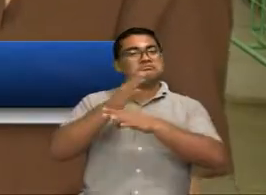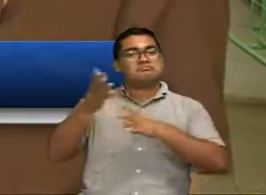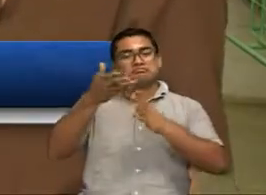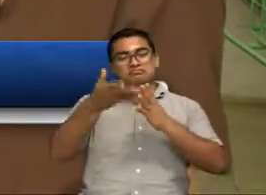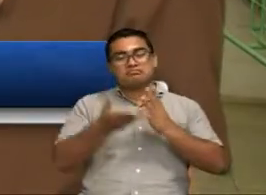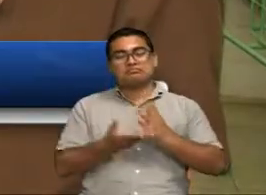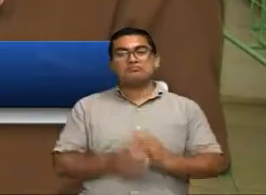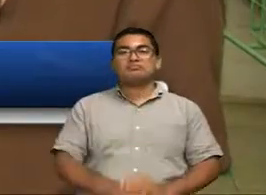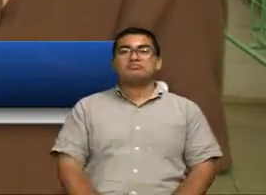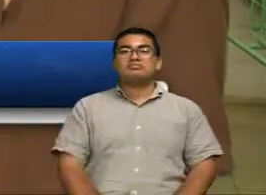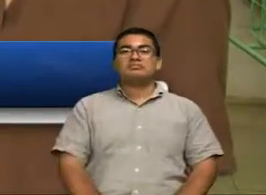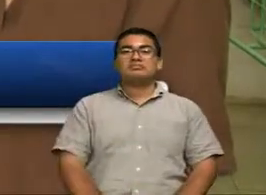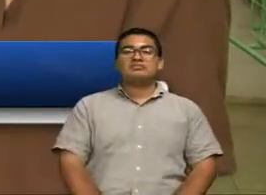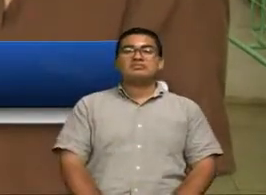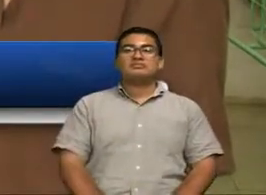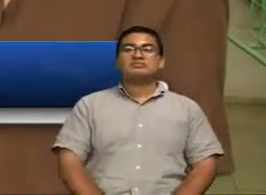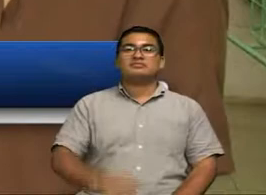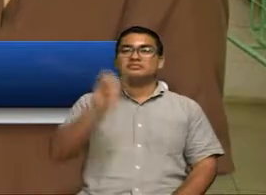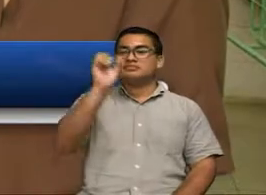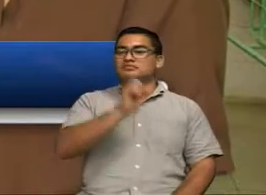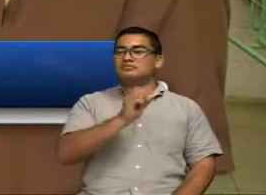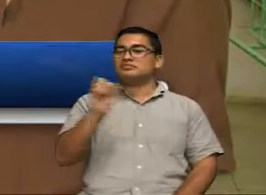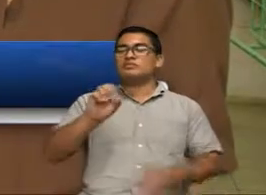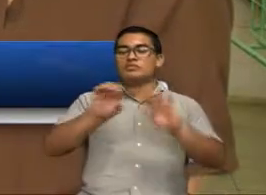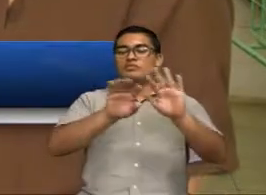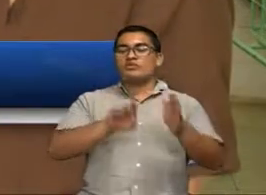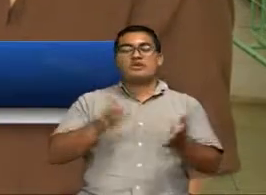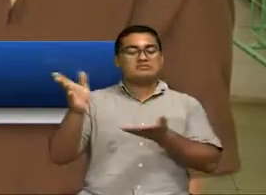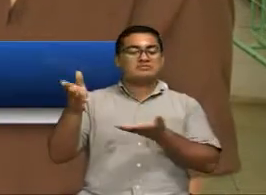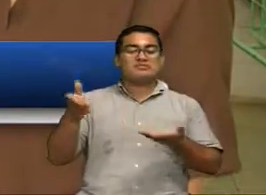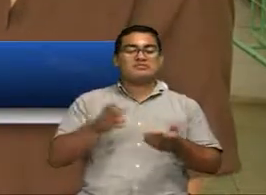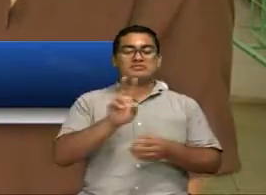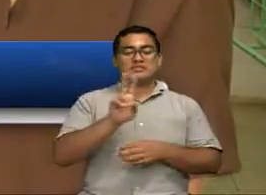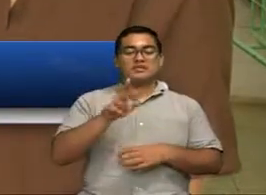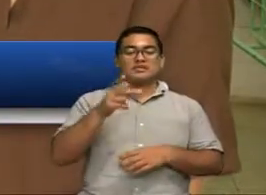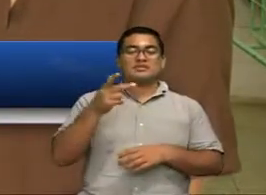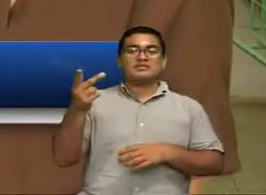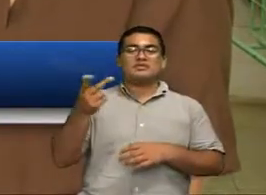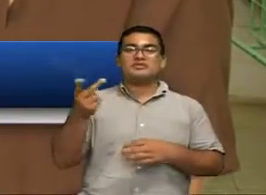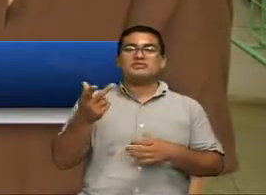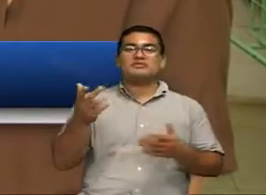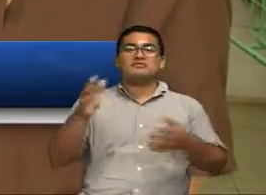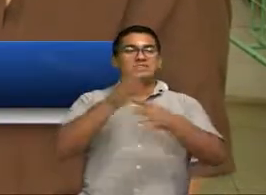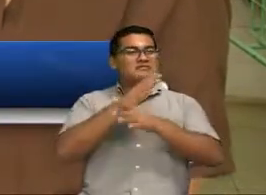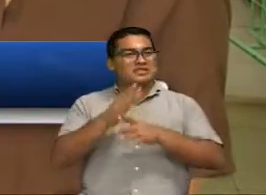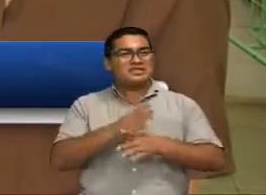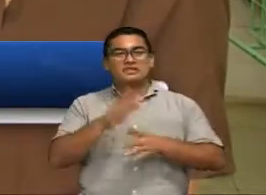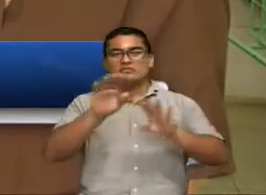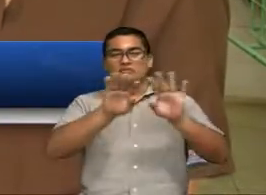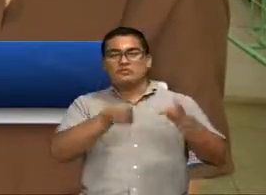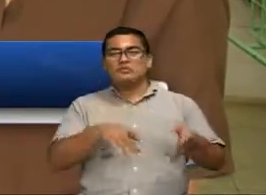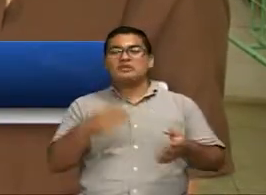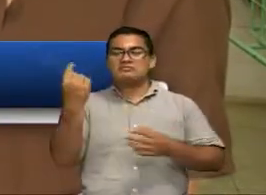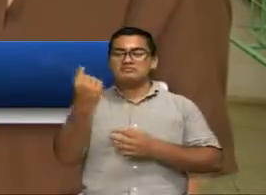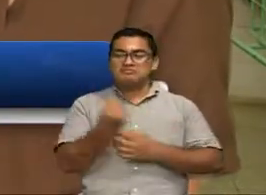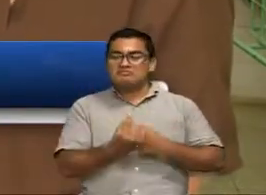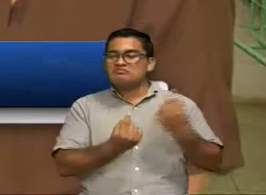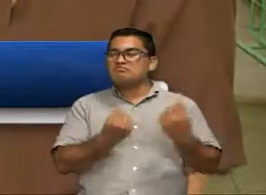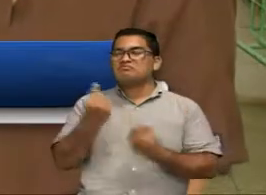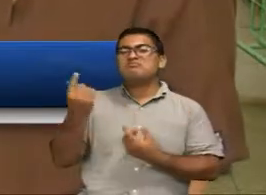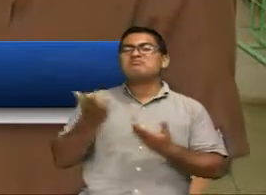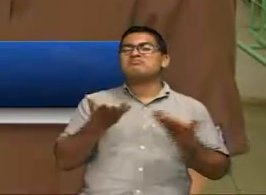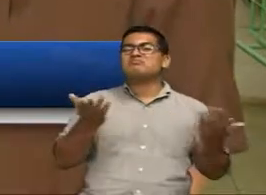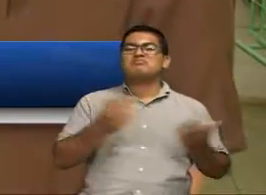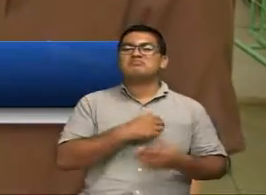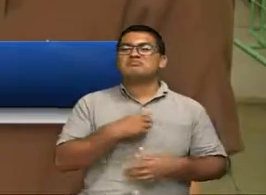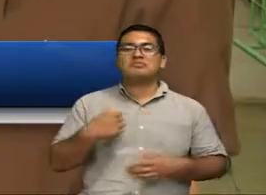Ahora, ese porcentaje que han escogido las mujeres, estas 28 posiciones, de todas que vienen aquí al hospital, ¿cuál ha sido?